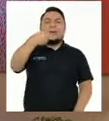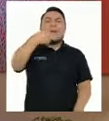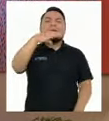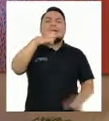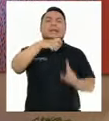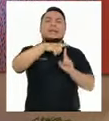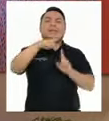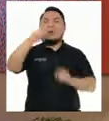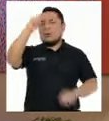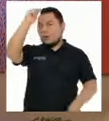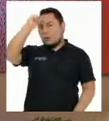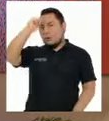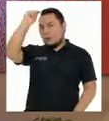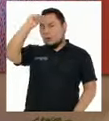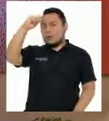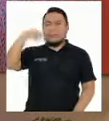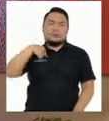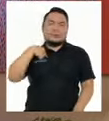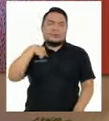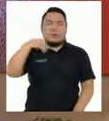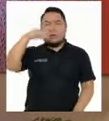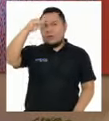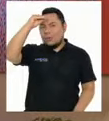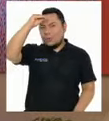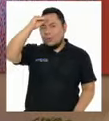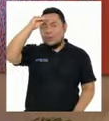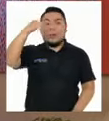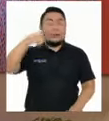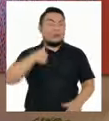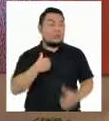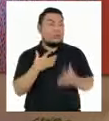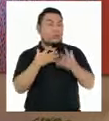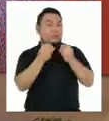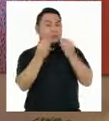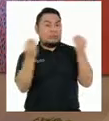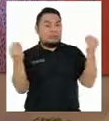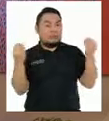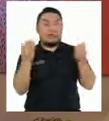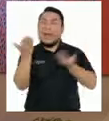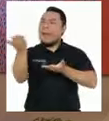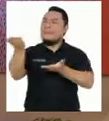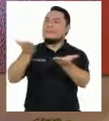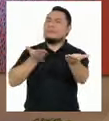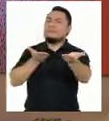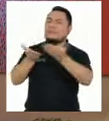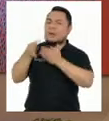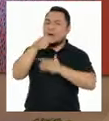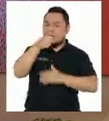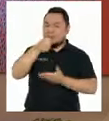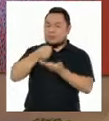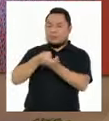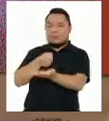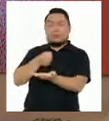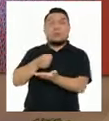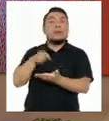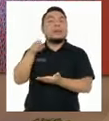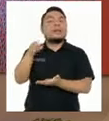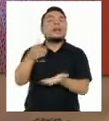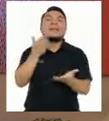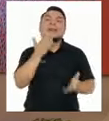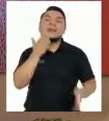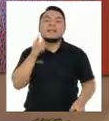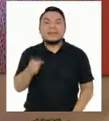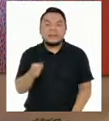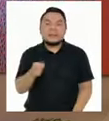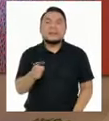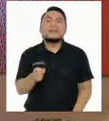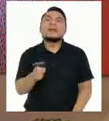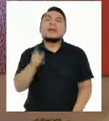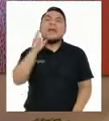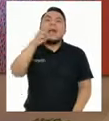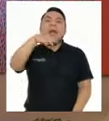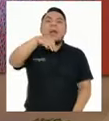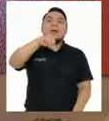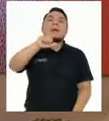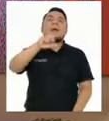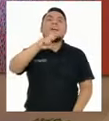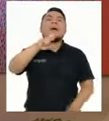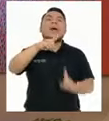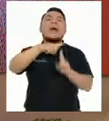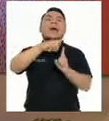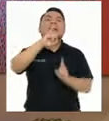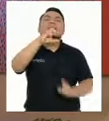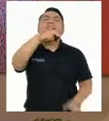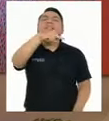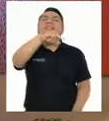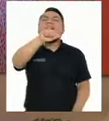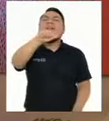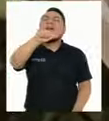sabe. Y en esta oportunidad tengo a grandes invitados. En este lado tenemos a Martina